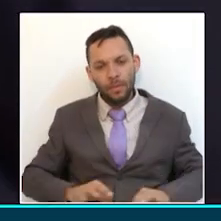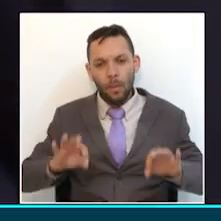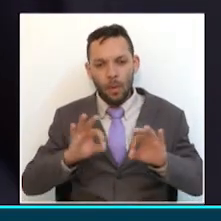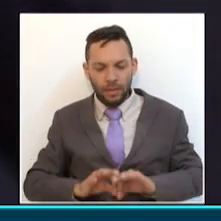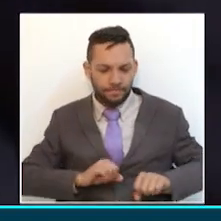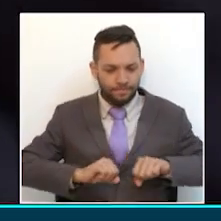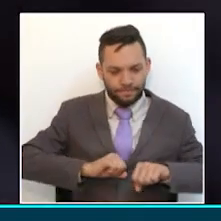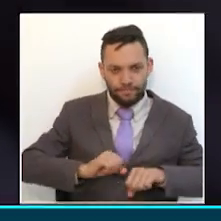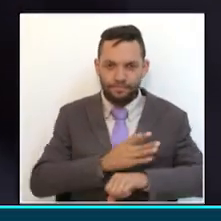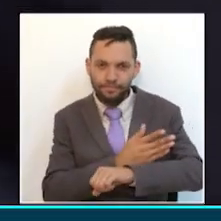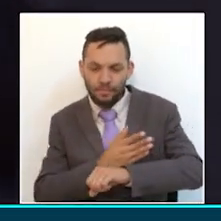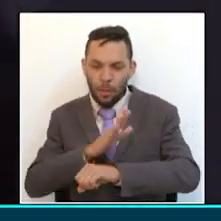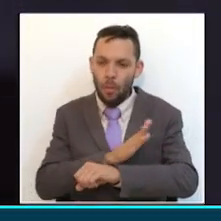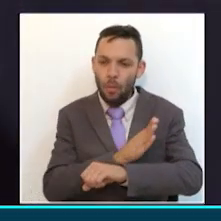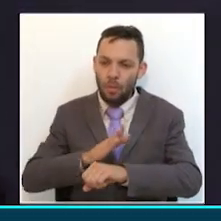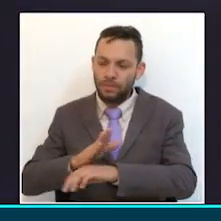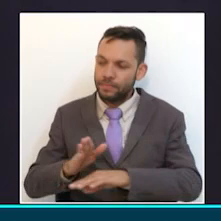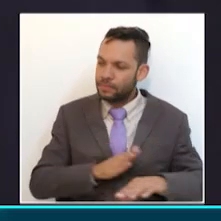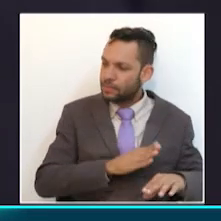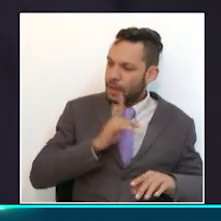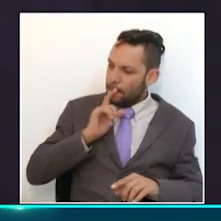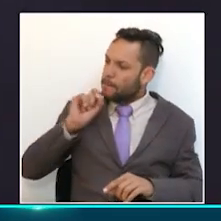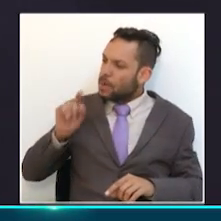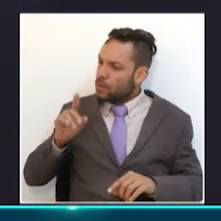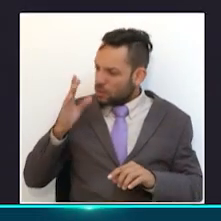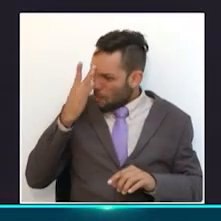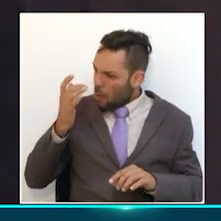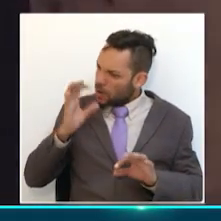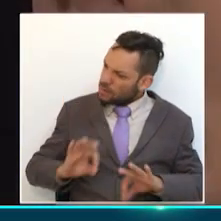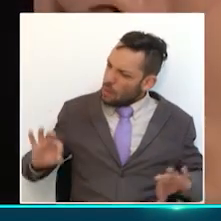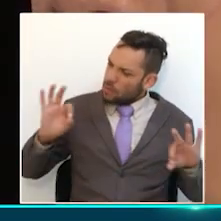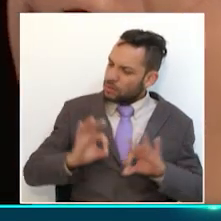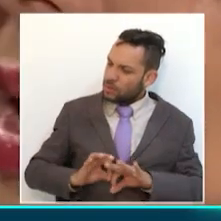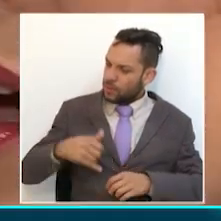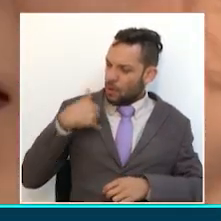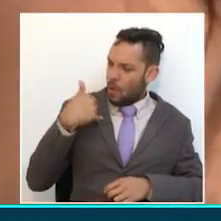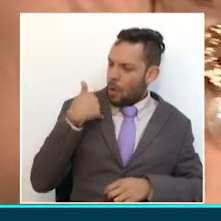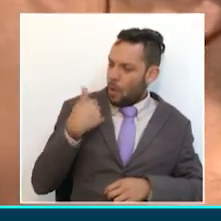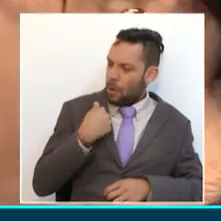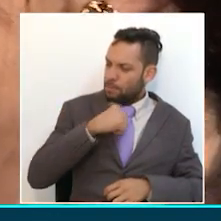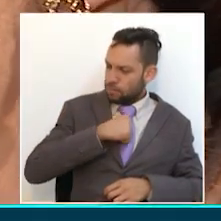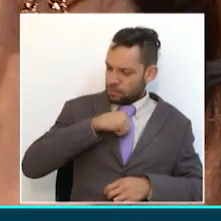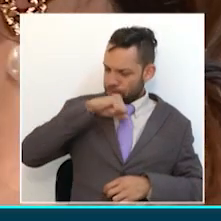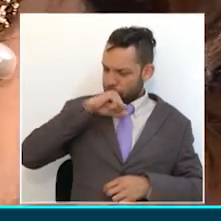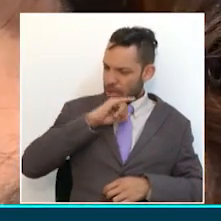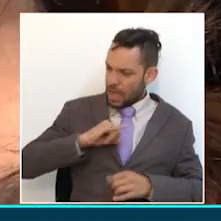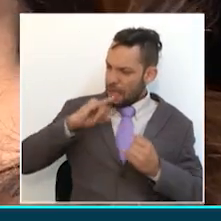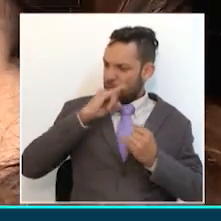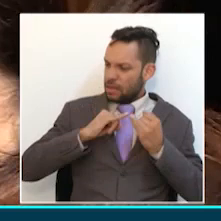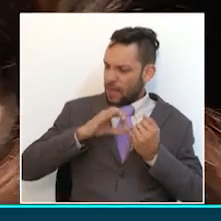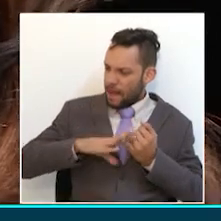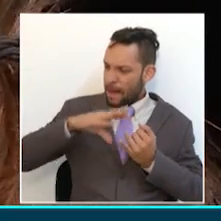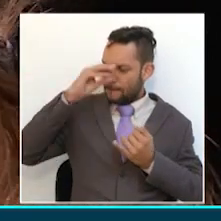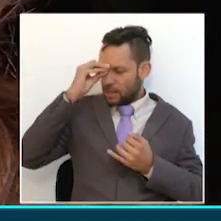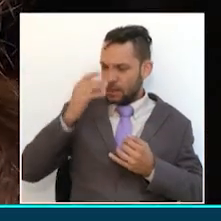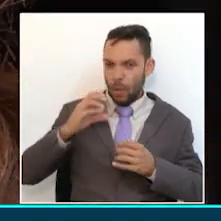Piazzolla. Entiendo. ¿Por qué cree que es importante que los jóvenes se apropien también de ese tipo de géneros que son tradicionales, de una